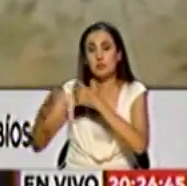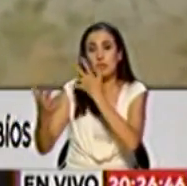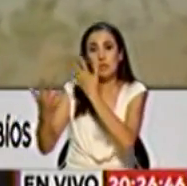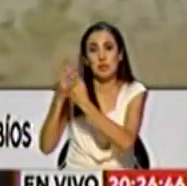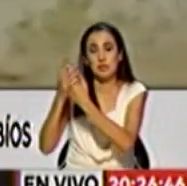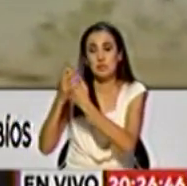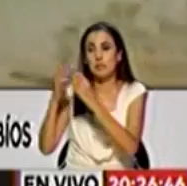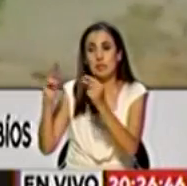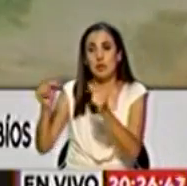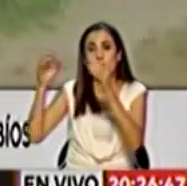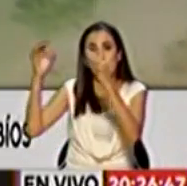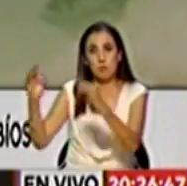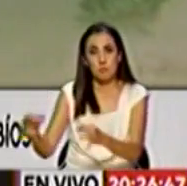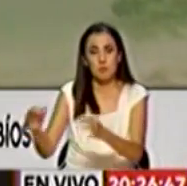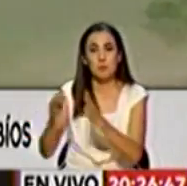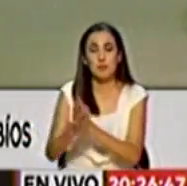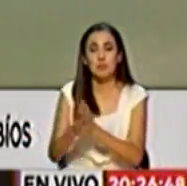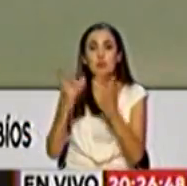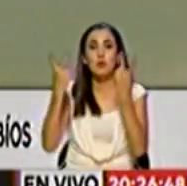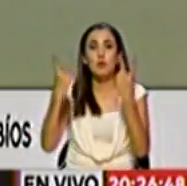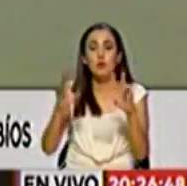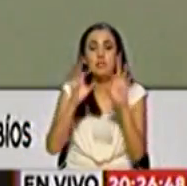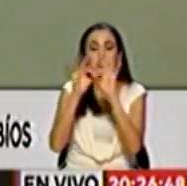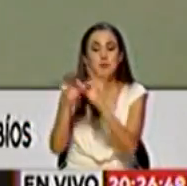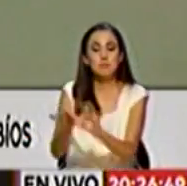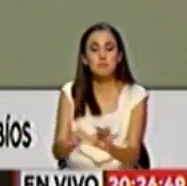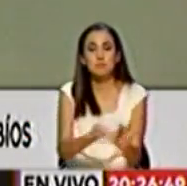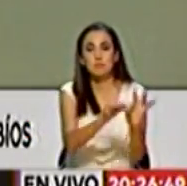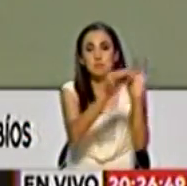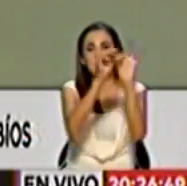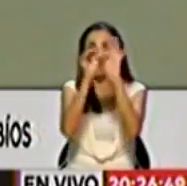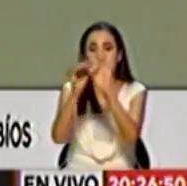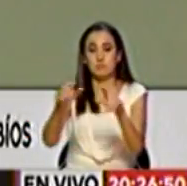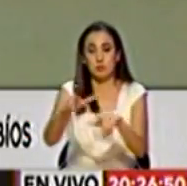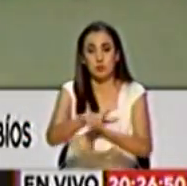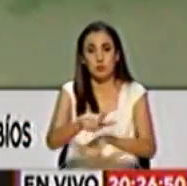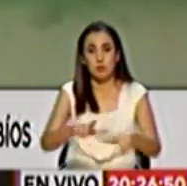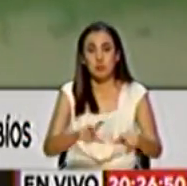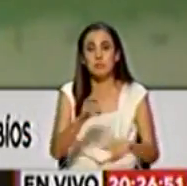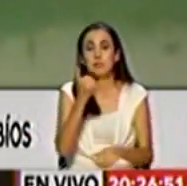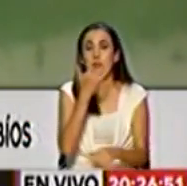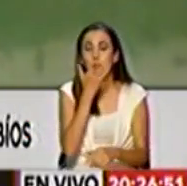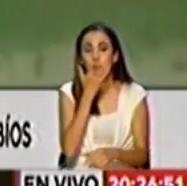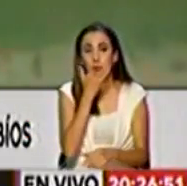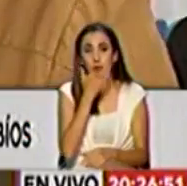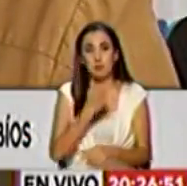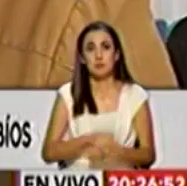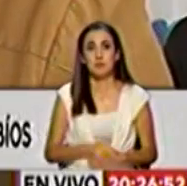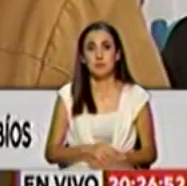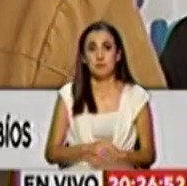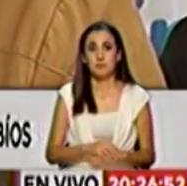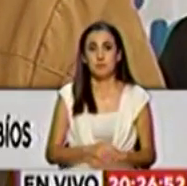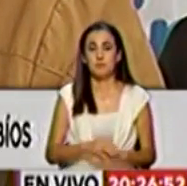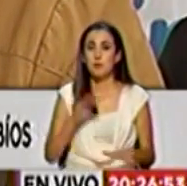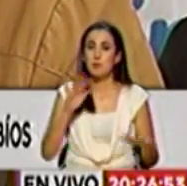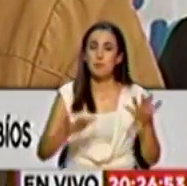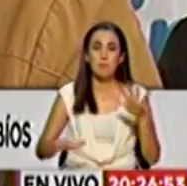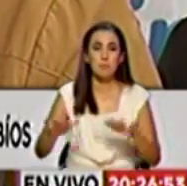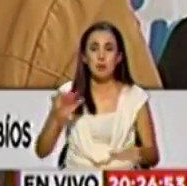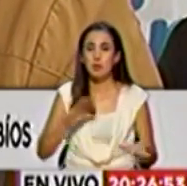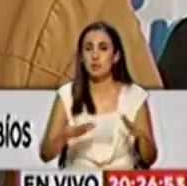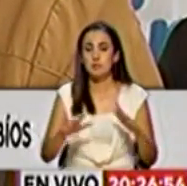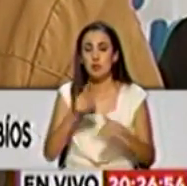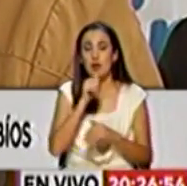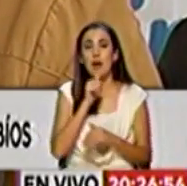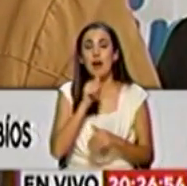de inmediato cumplimiento e incluye la reparación de las áreas afectadas, aunque se cree que hay daños irreversibles. Fue calculado por Senagua